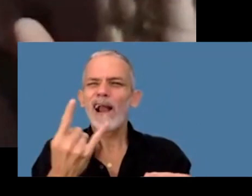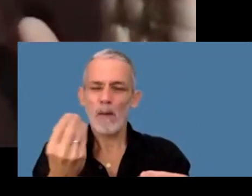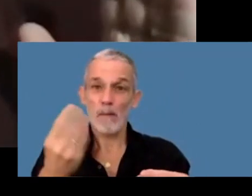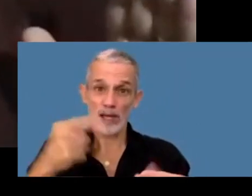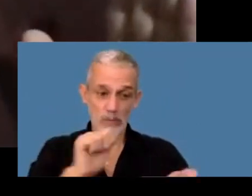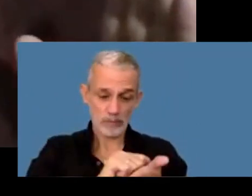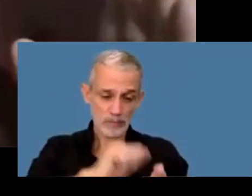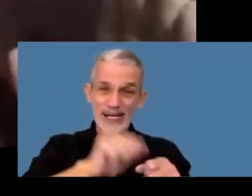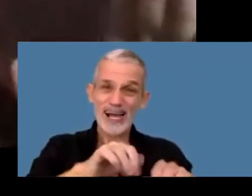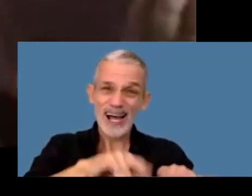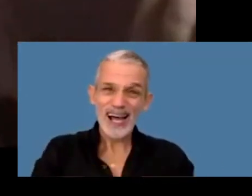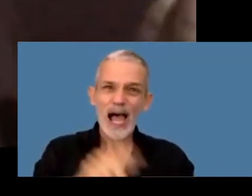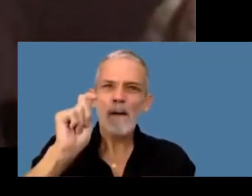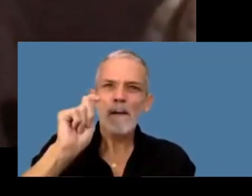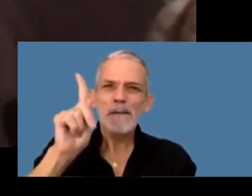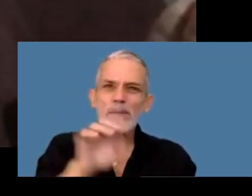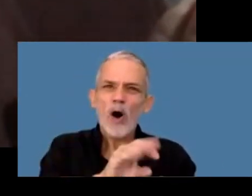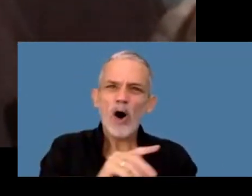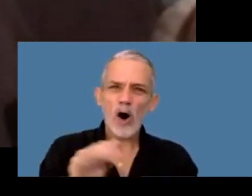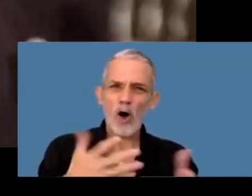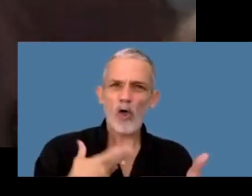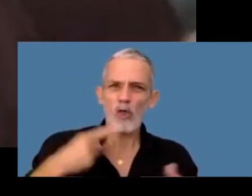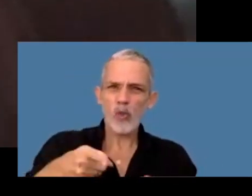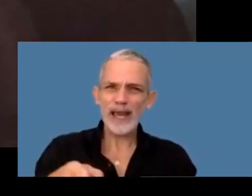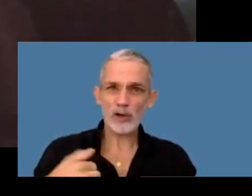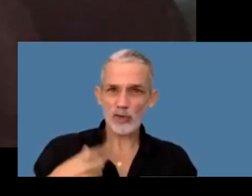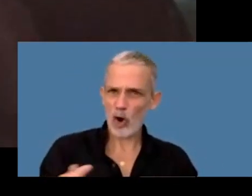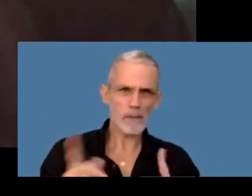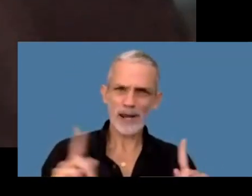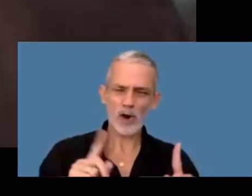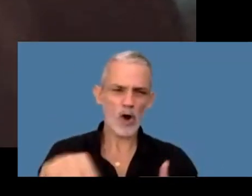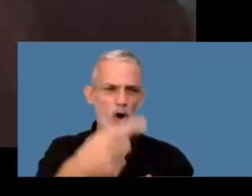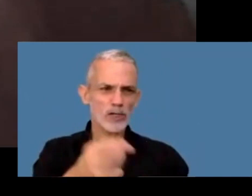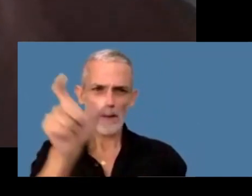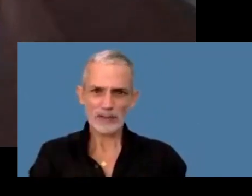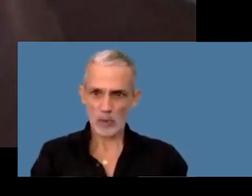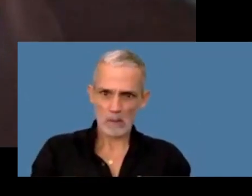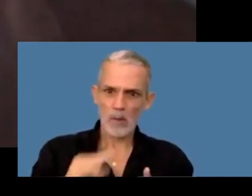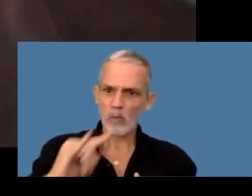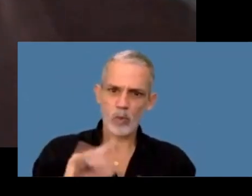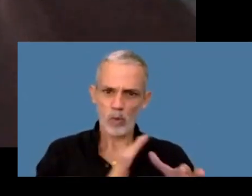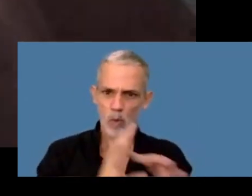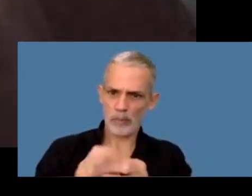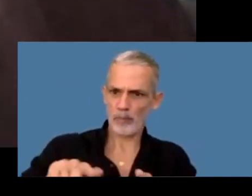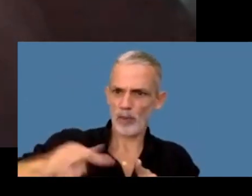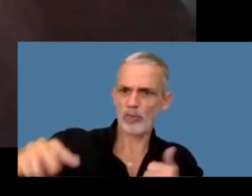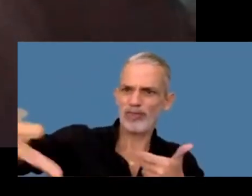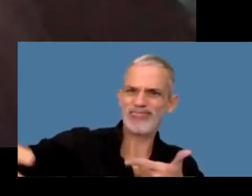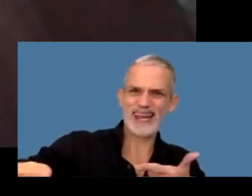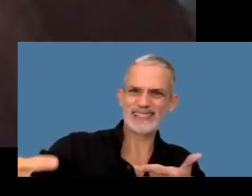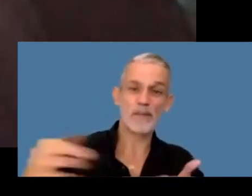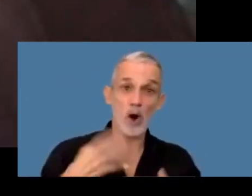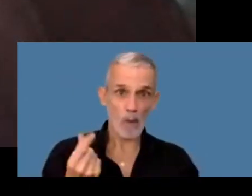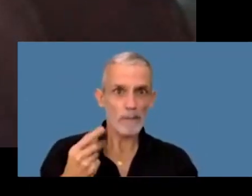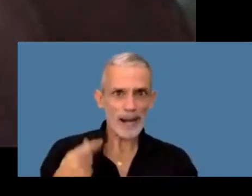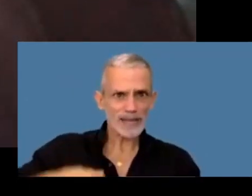de esperar a que venga el proyecto que yo quiero. ¿Qué pasa si ese proyecto finalmente no logra obtener el